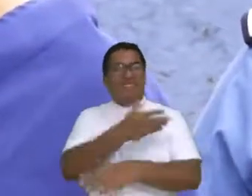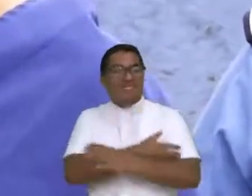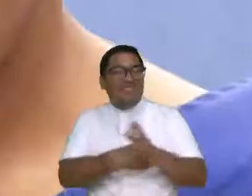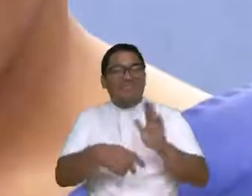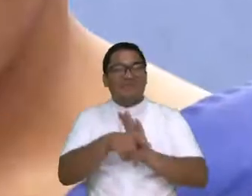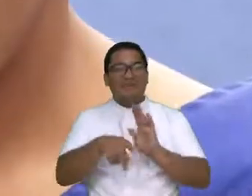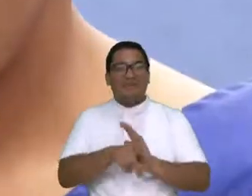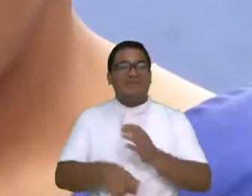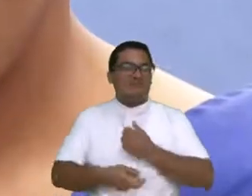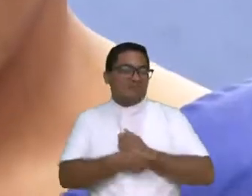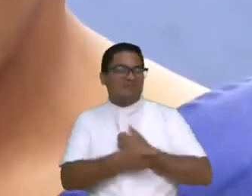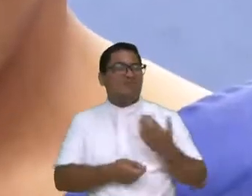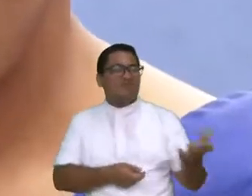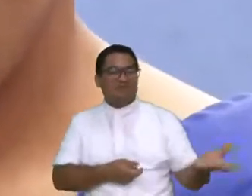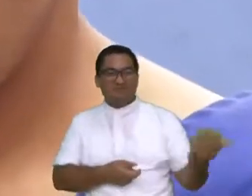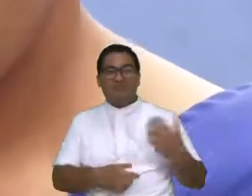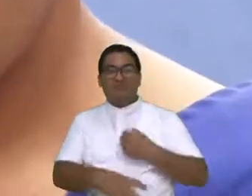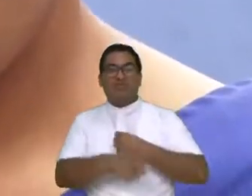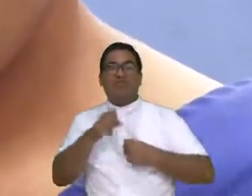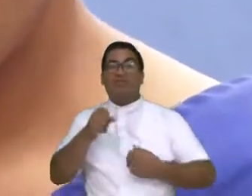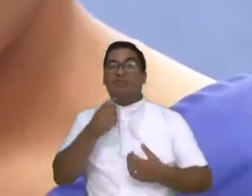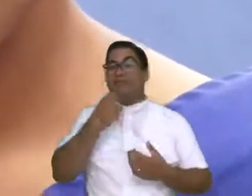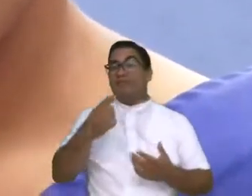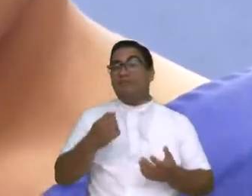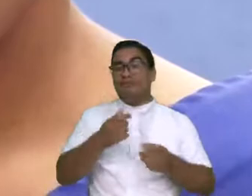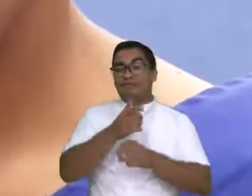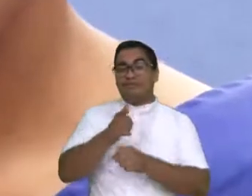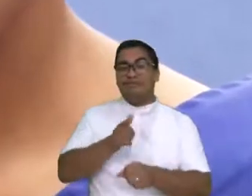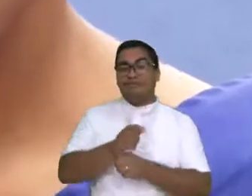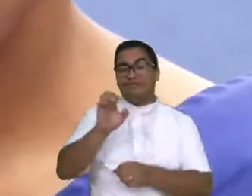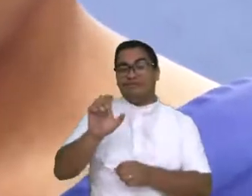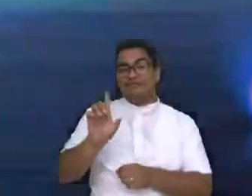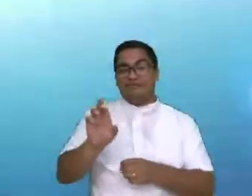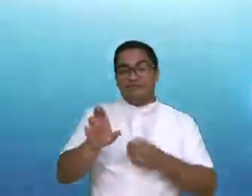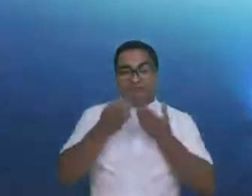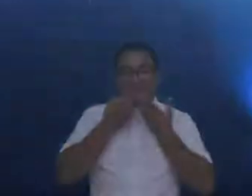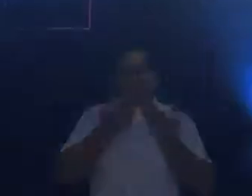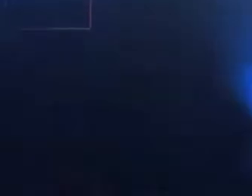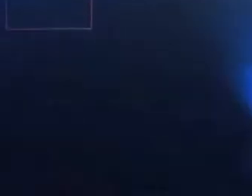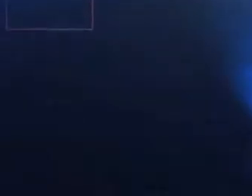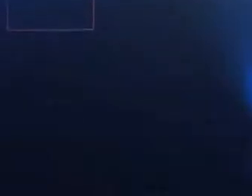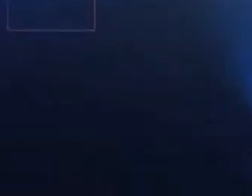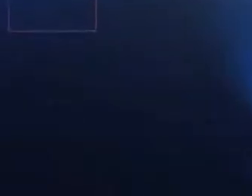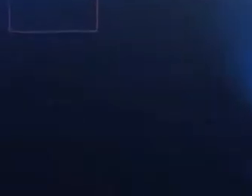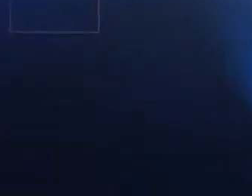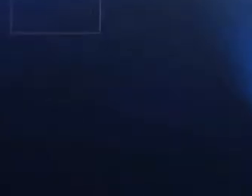intimidación, según la Policía Nacional. Para el canal parlamentario les informó Elmer Marcia.